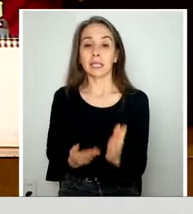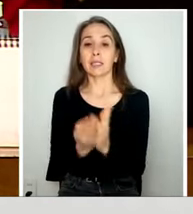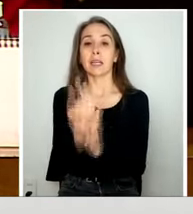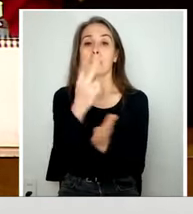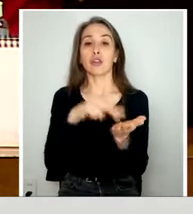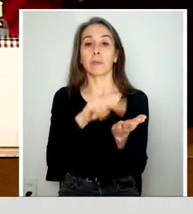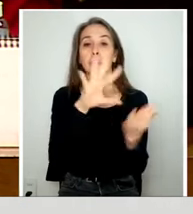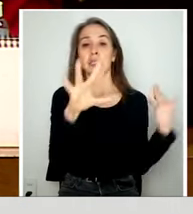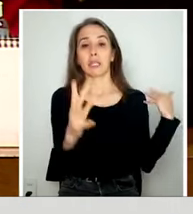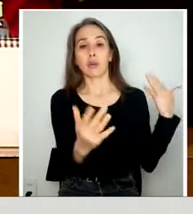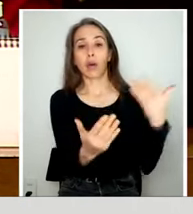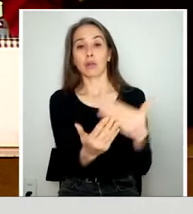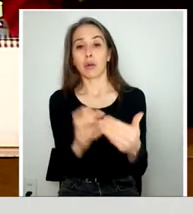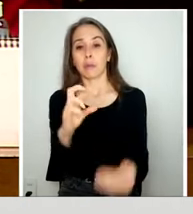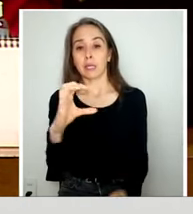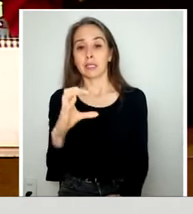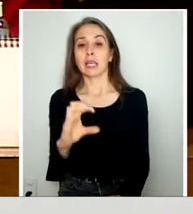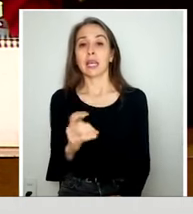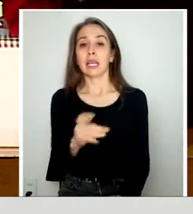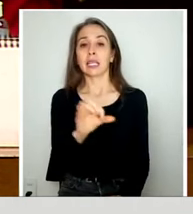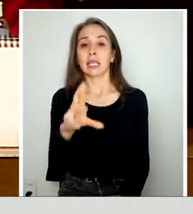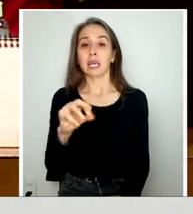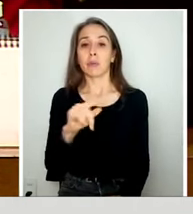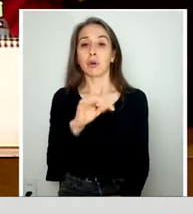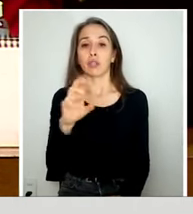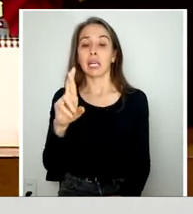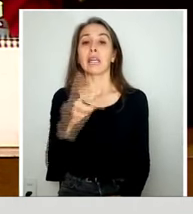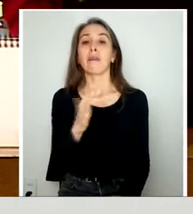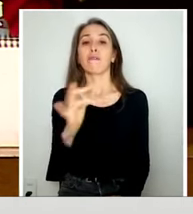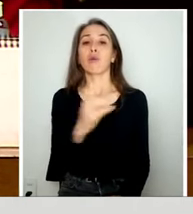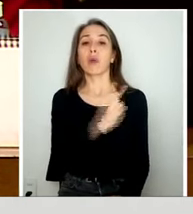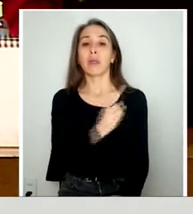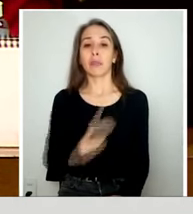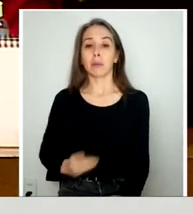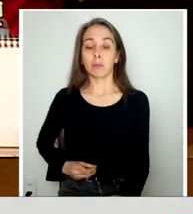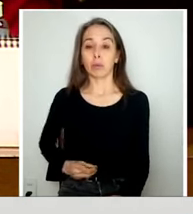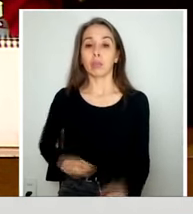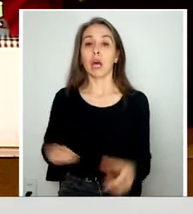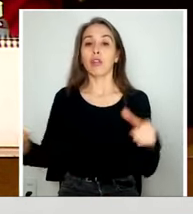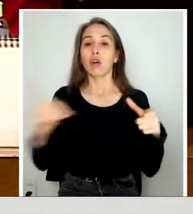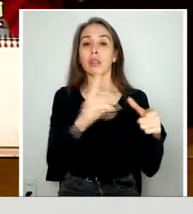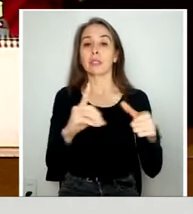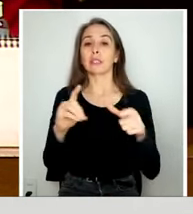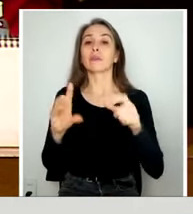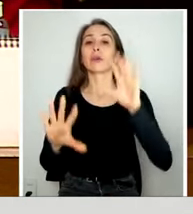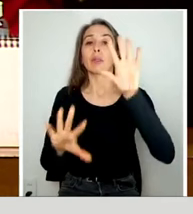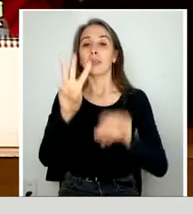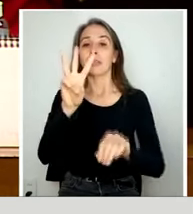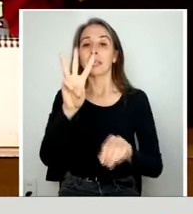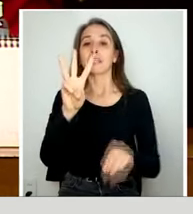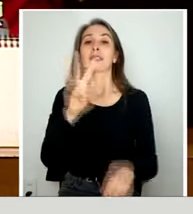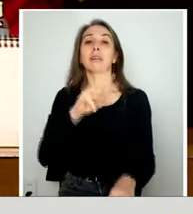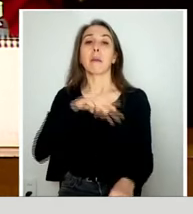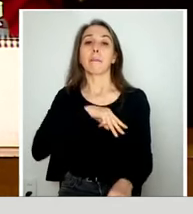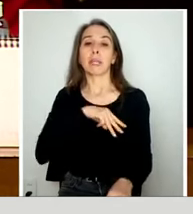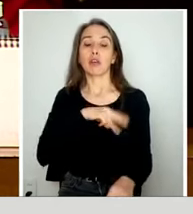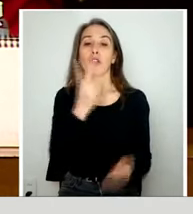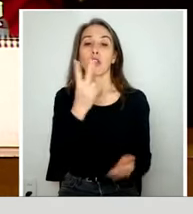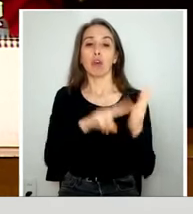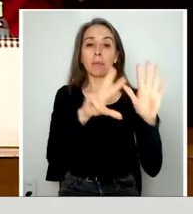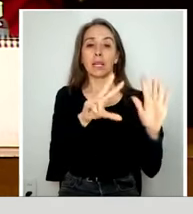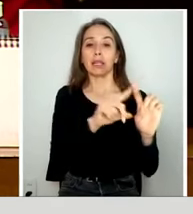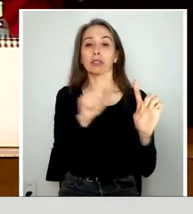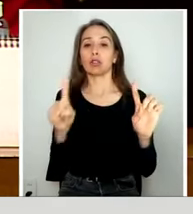Don Guillermo tellier fue diputado por el distrito décimo tercero de la región metropolitana en el período 2018-2022